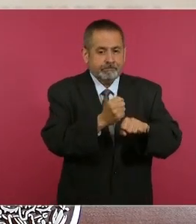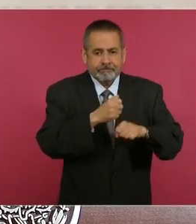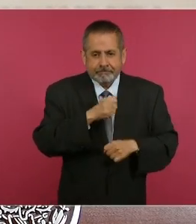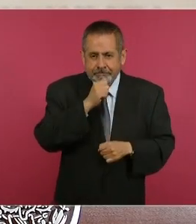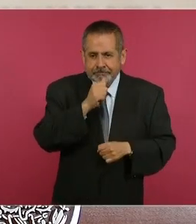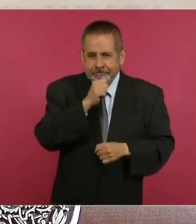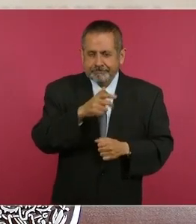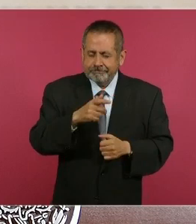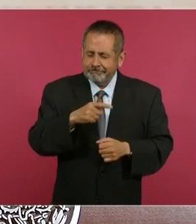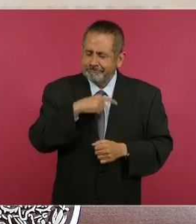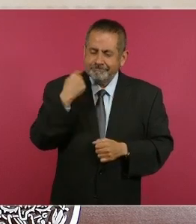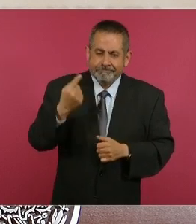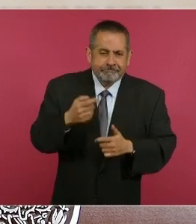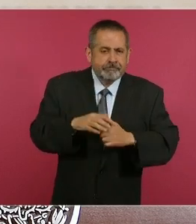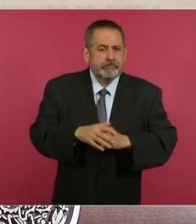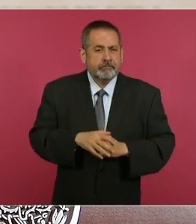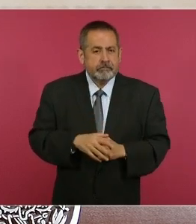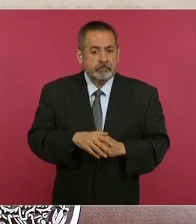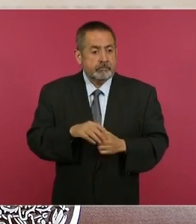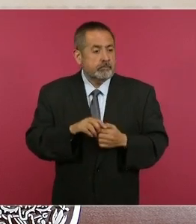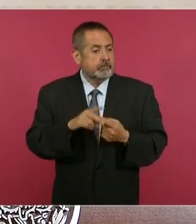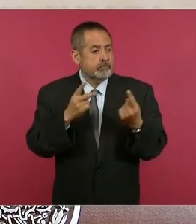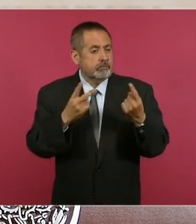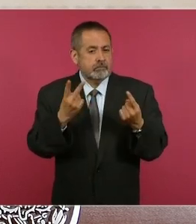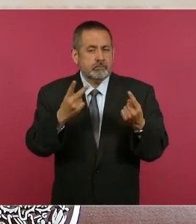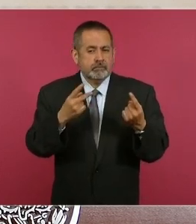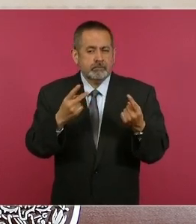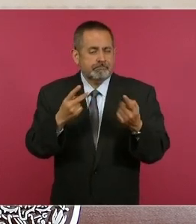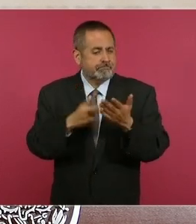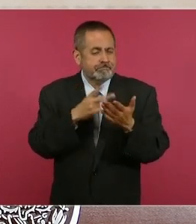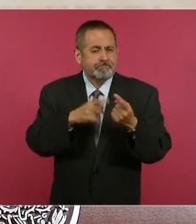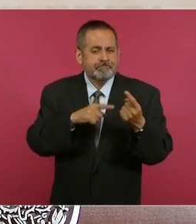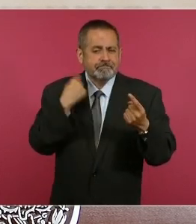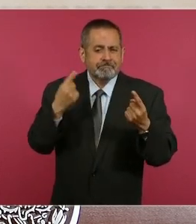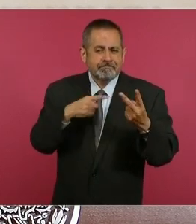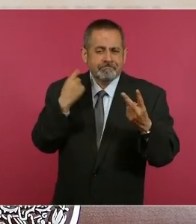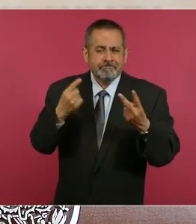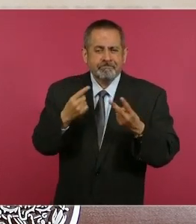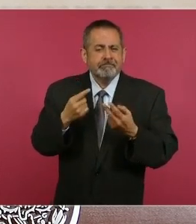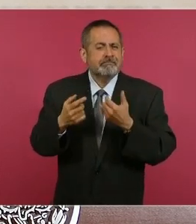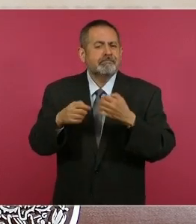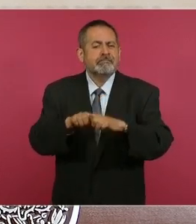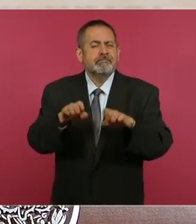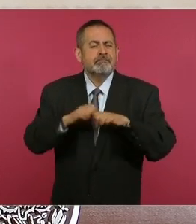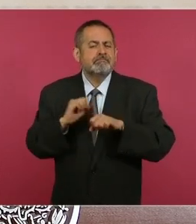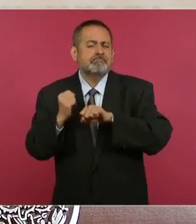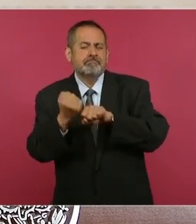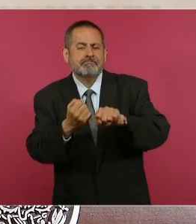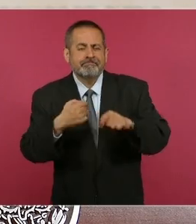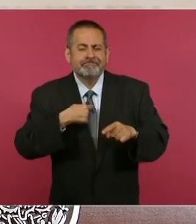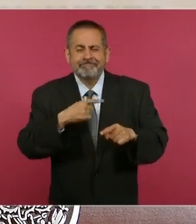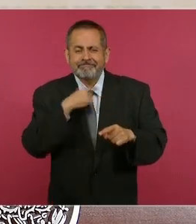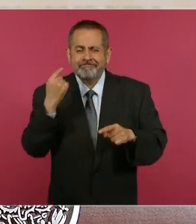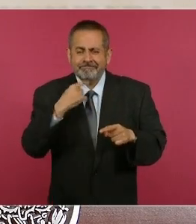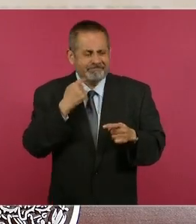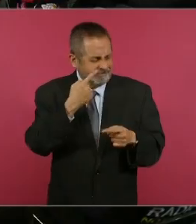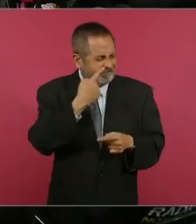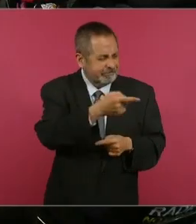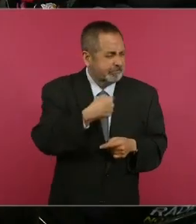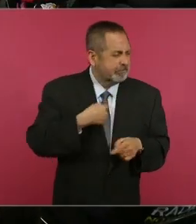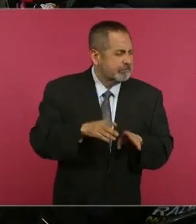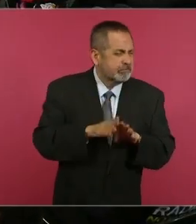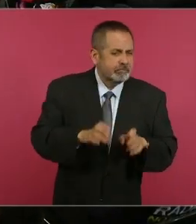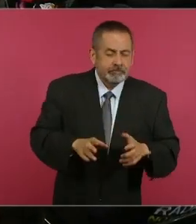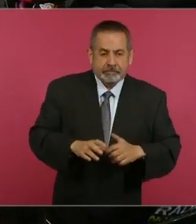le voy al Astros y llevaba dos perdidos, no sé cómo va ahora. A ver cómo vamos.